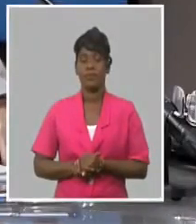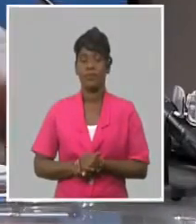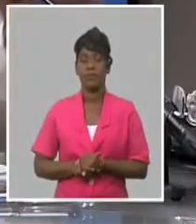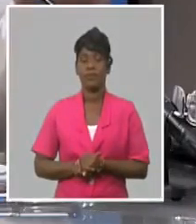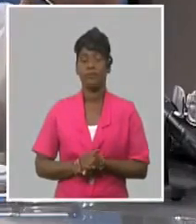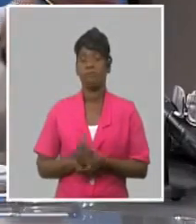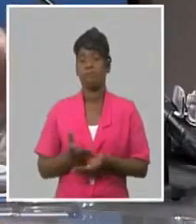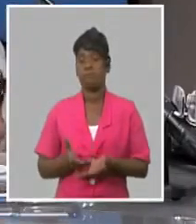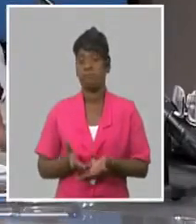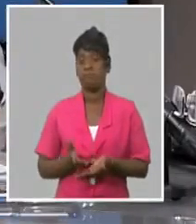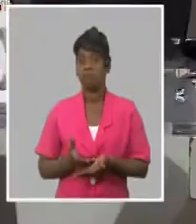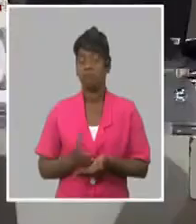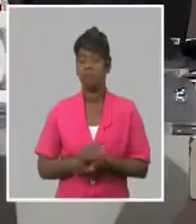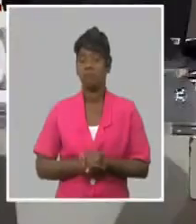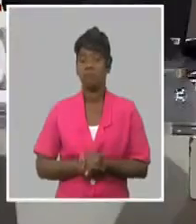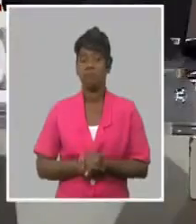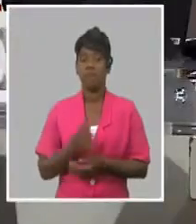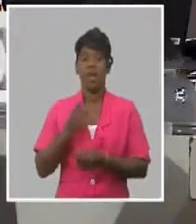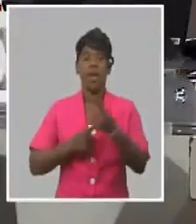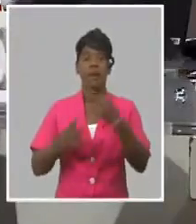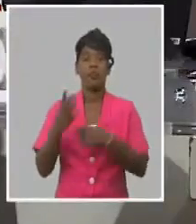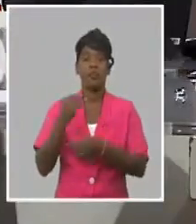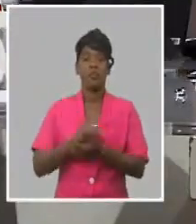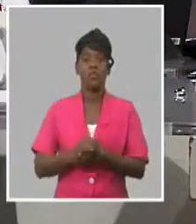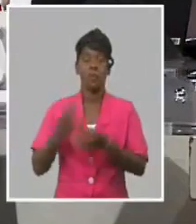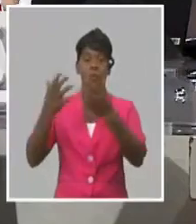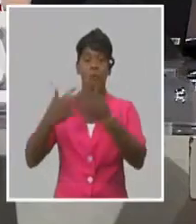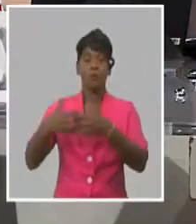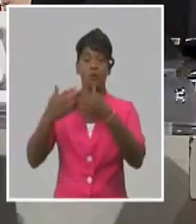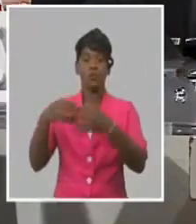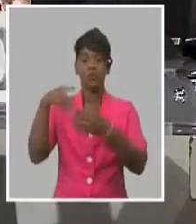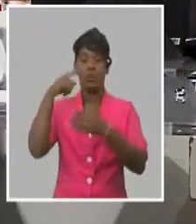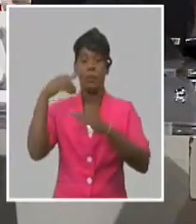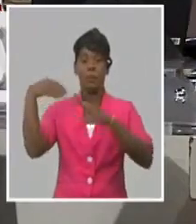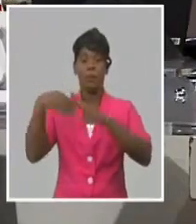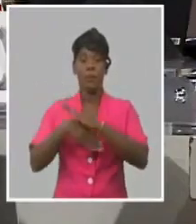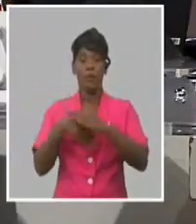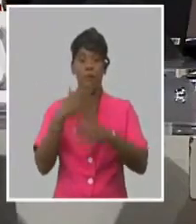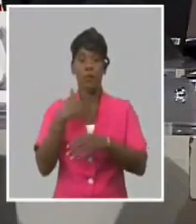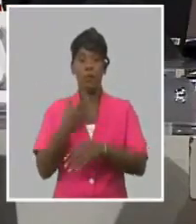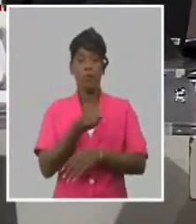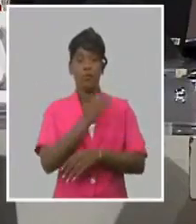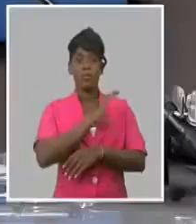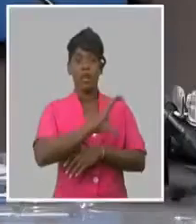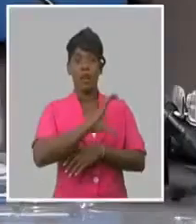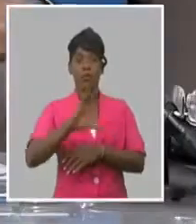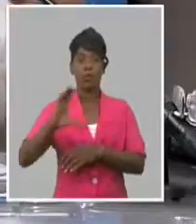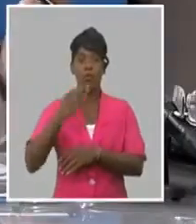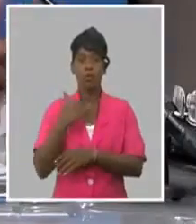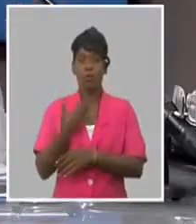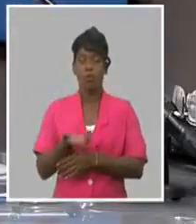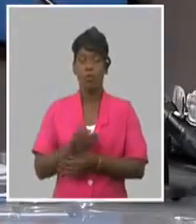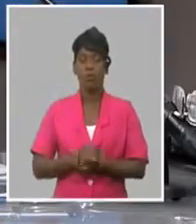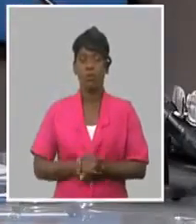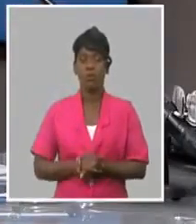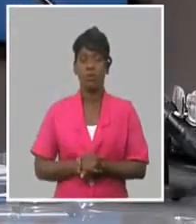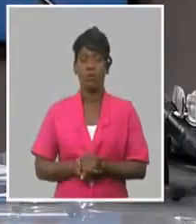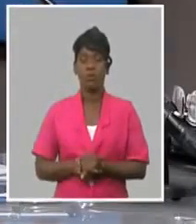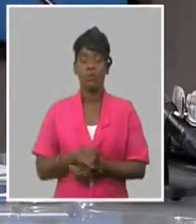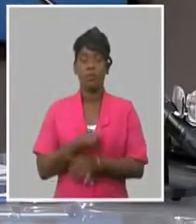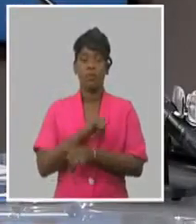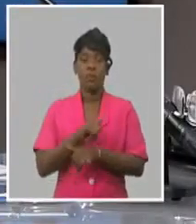Bueno, Y otros decían, y no va a subir la riqueza si no estimula con un mejor salario. Y no va a subir la riqueza si no estimula a